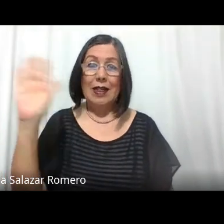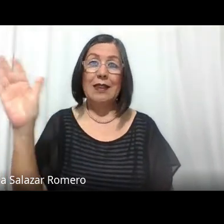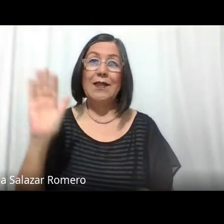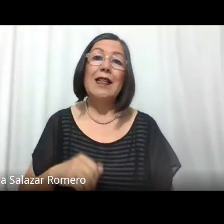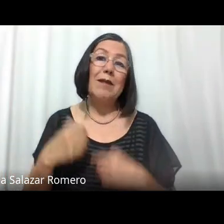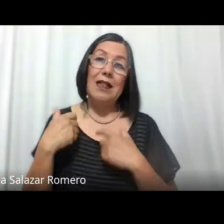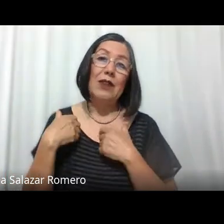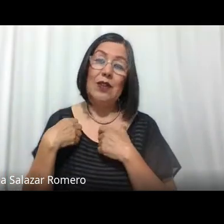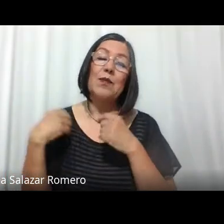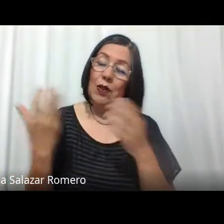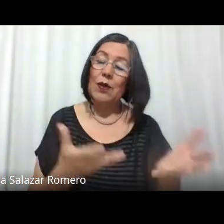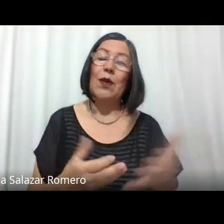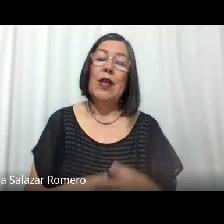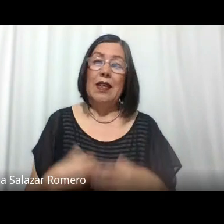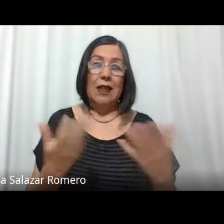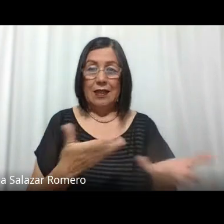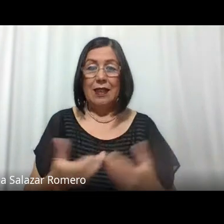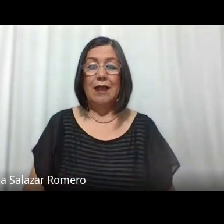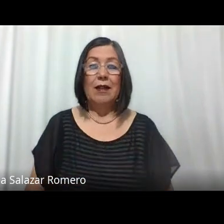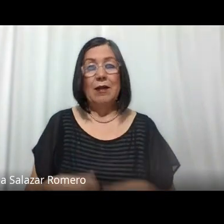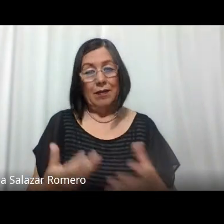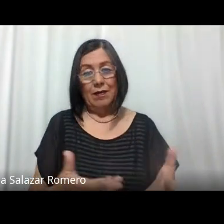cuando alguien levanta la mano, entonces puedo